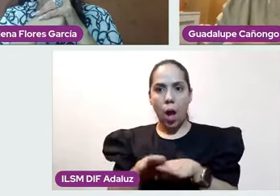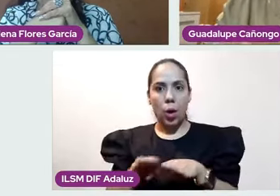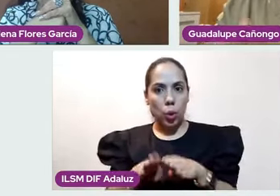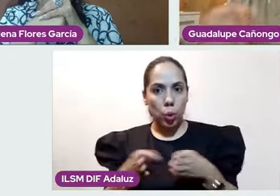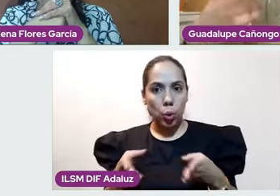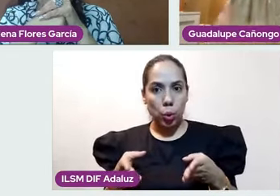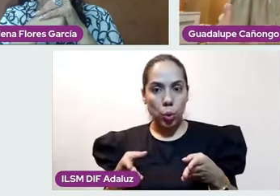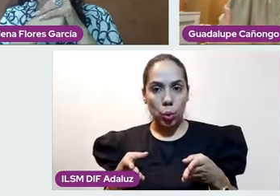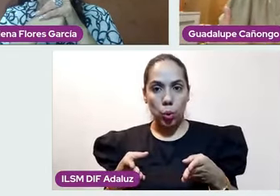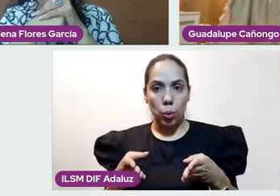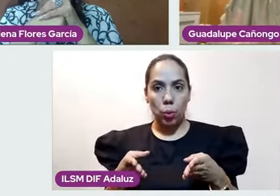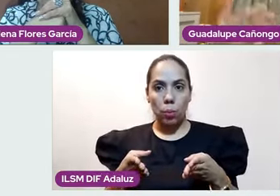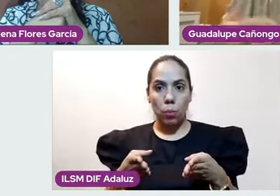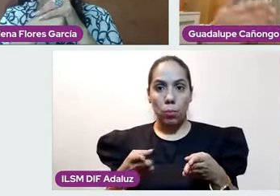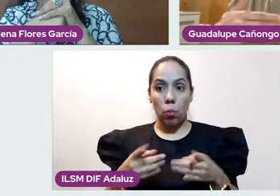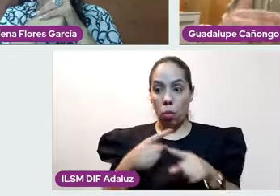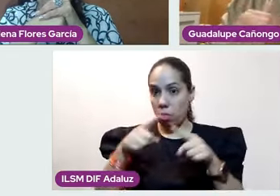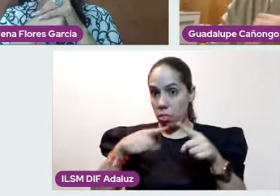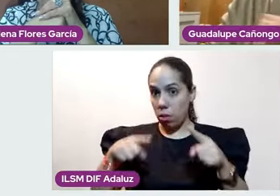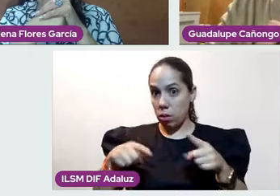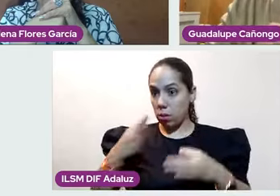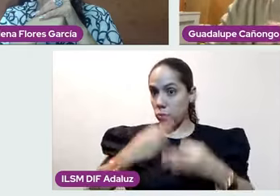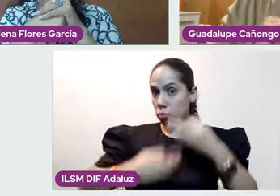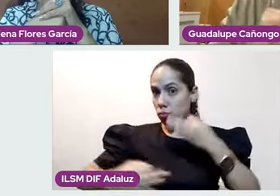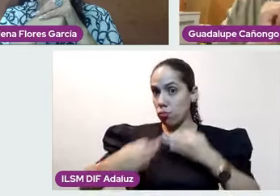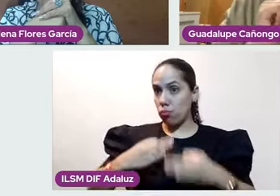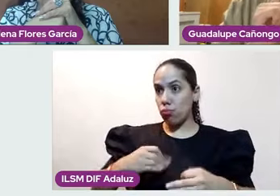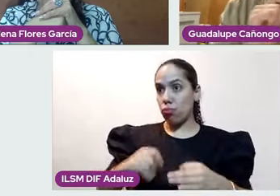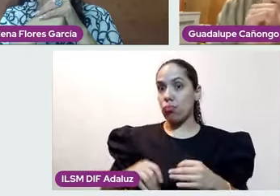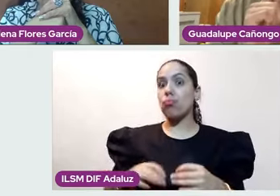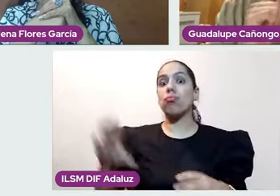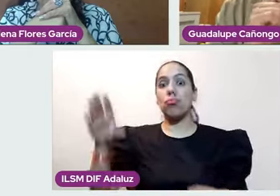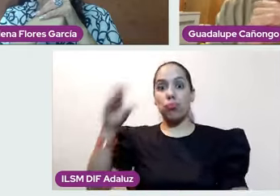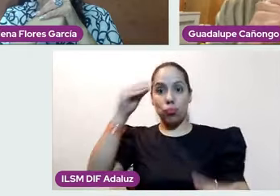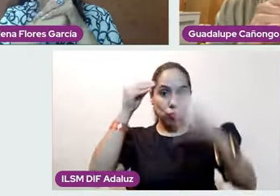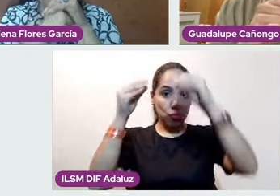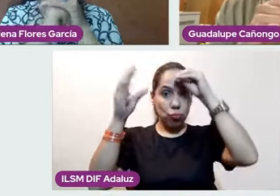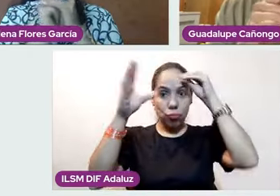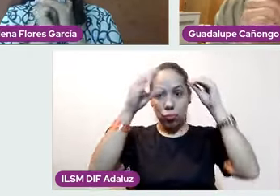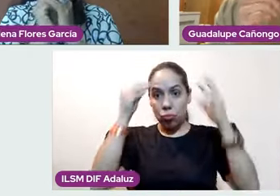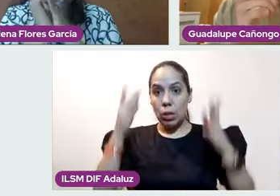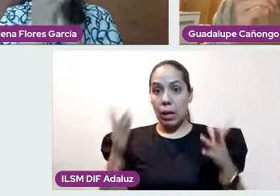básicos, pero el ambiente, no olvidemos, va modificando. Entonces,